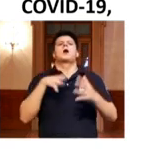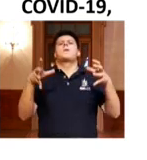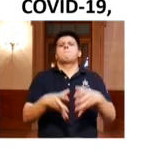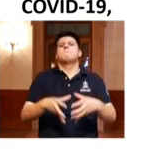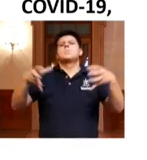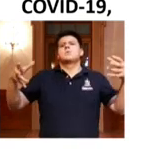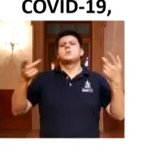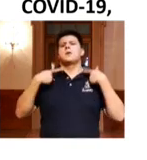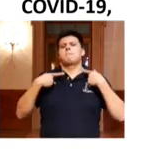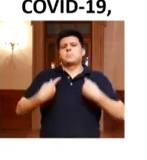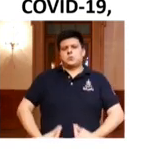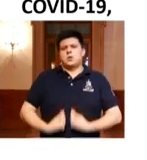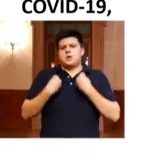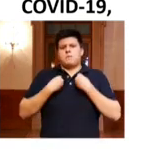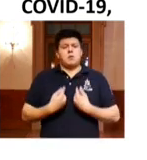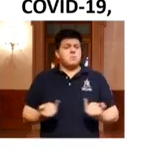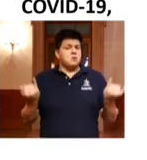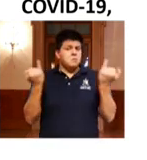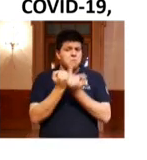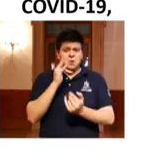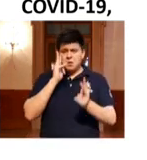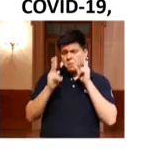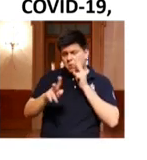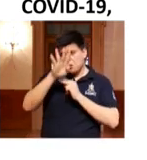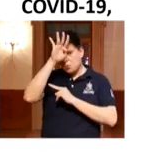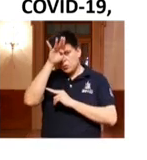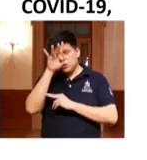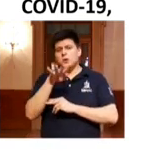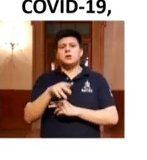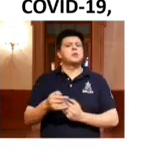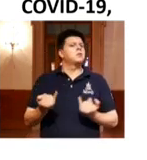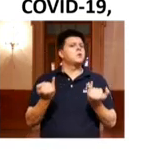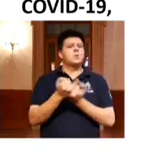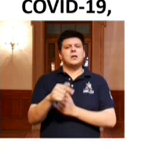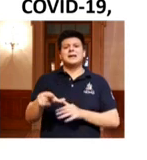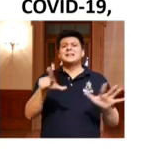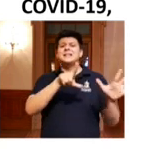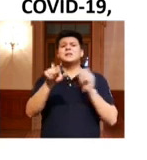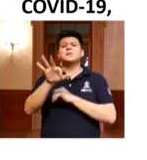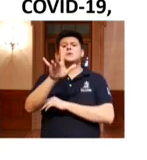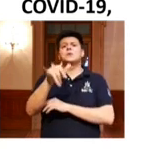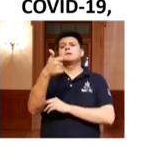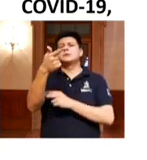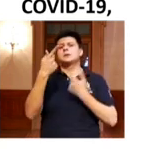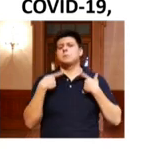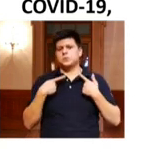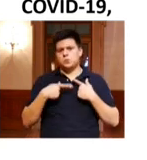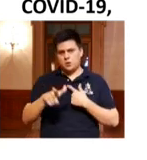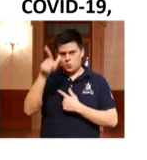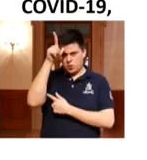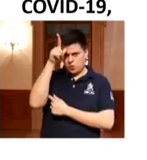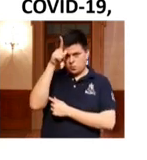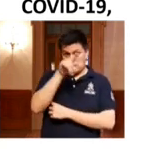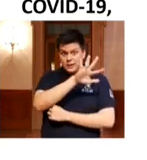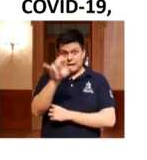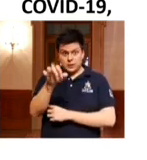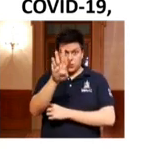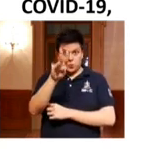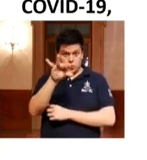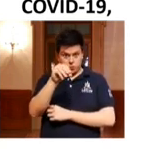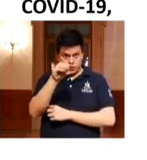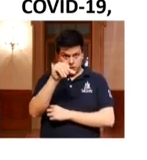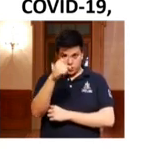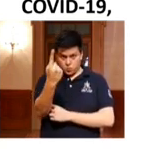mayor densidad poblacional, y así vemos que tiene Monterrey 757 casos, Guadalupe